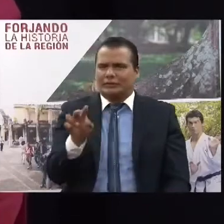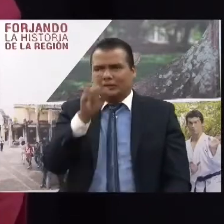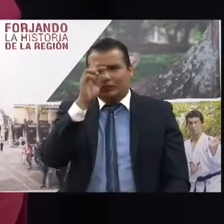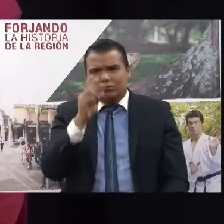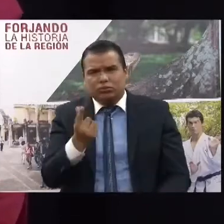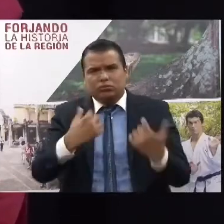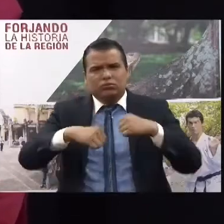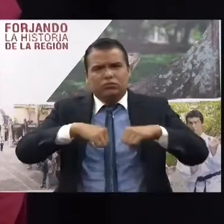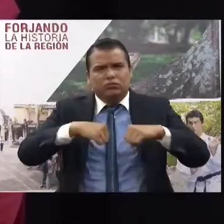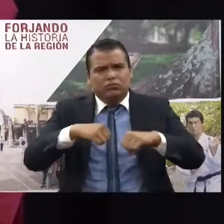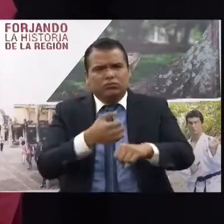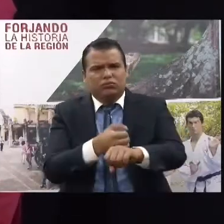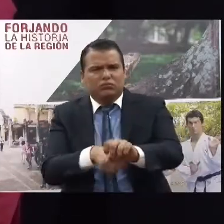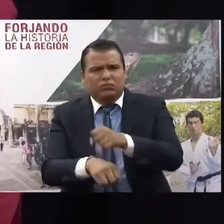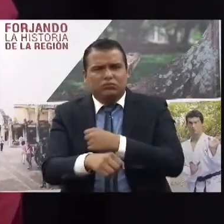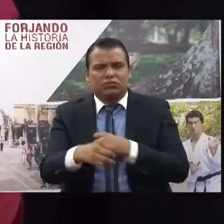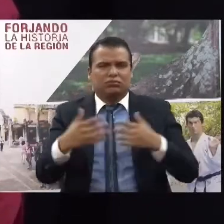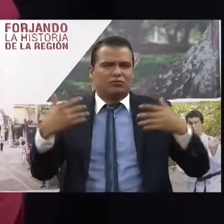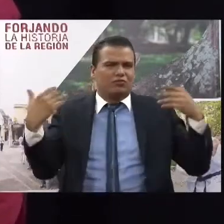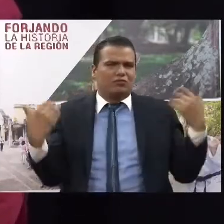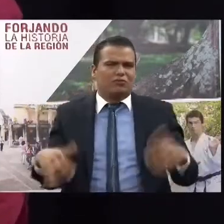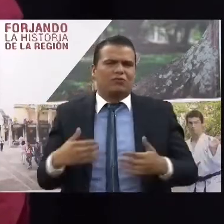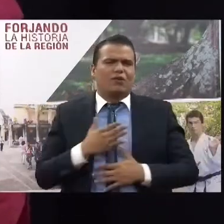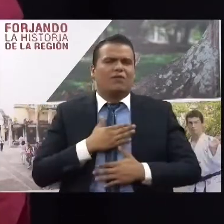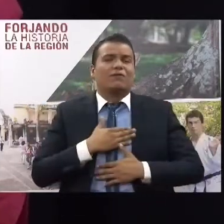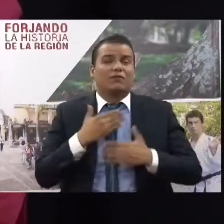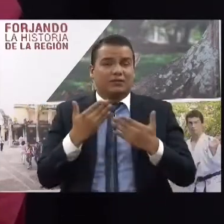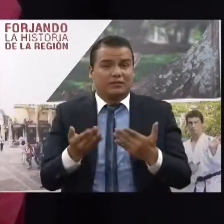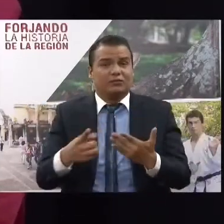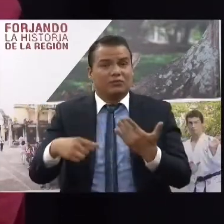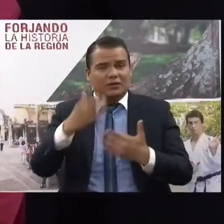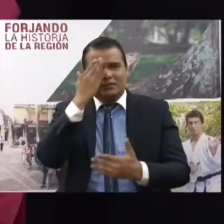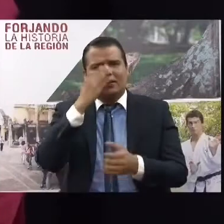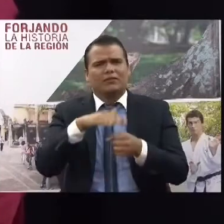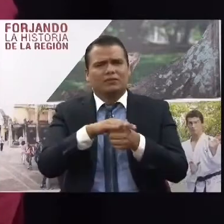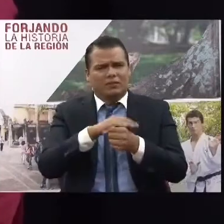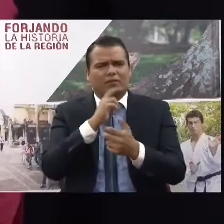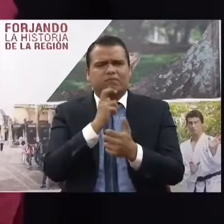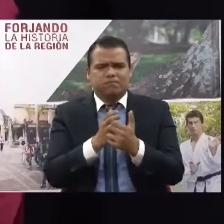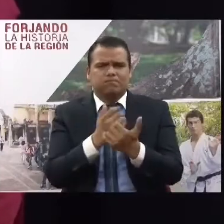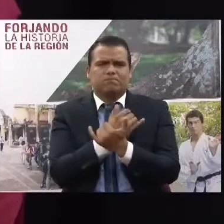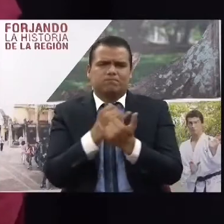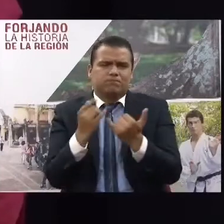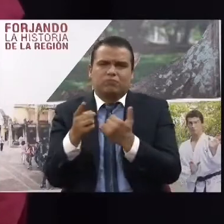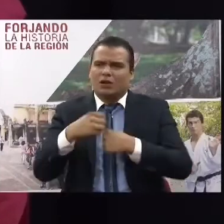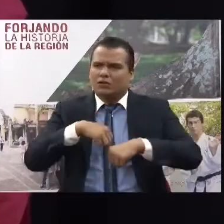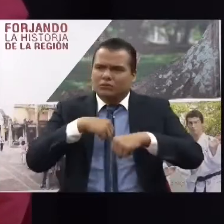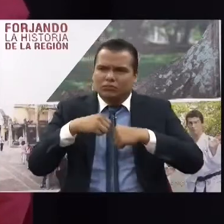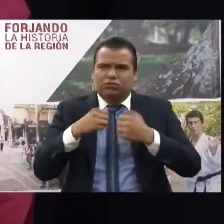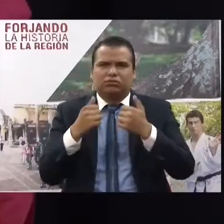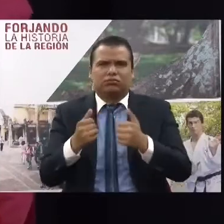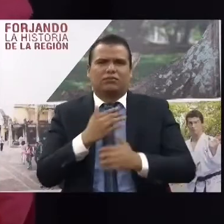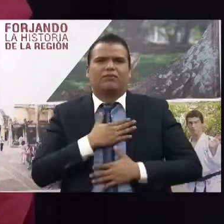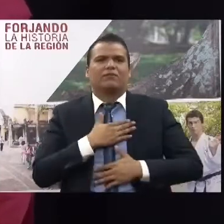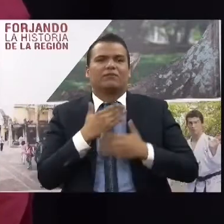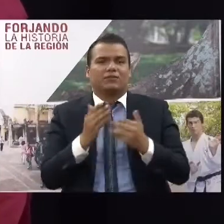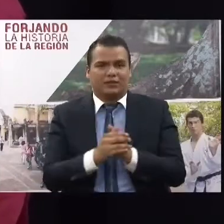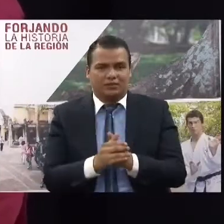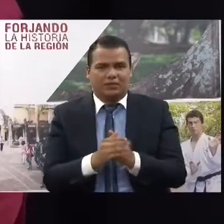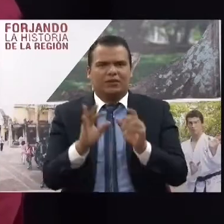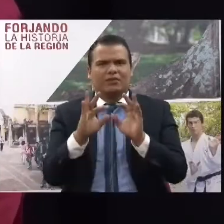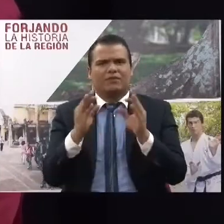dedicación y entereza en un momento tan difícil de nuestro país. Felicitaciones para ustedes, sus familias,